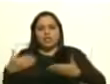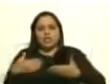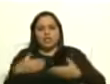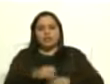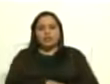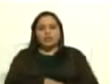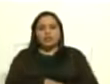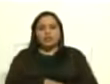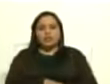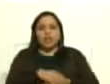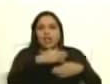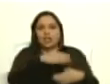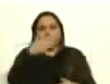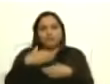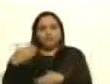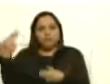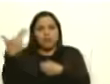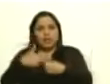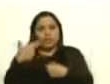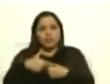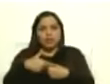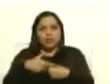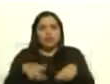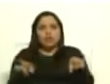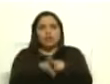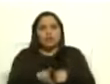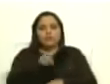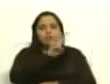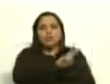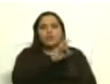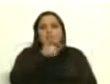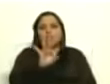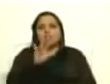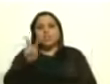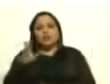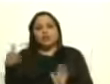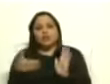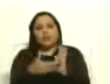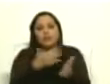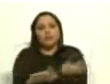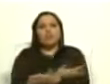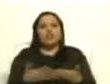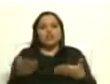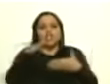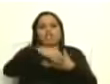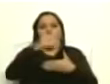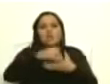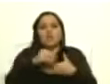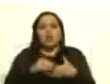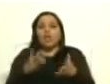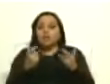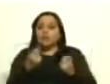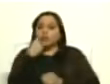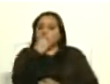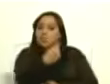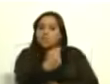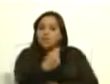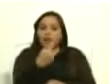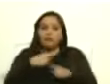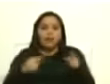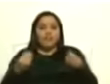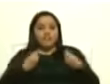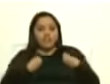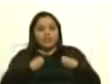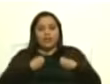equivalente a 232 mil millones de dólares. Son números que se dicen, pero vivirlo